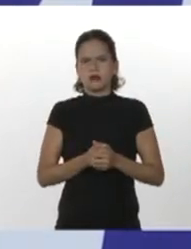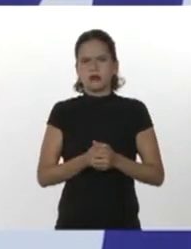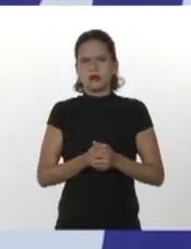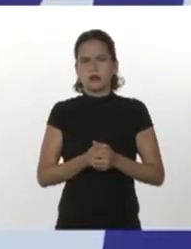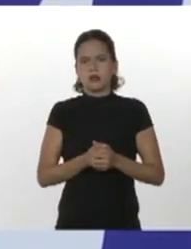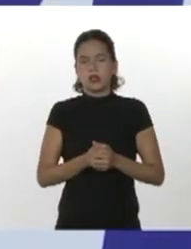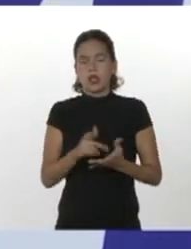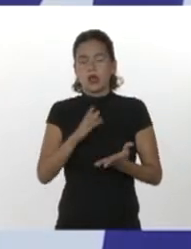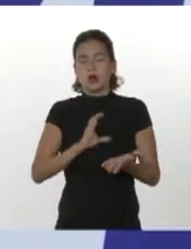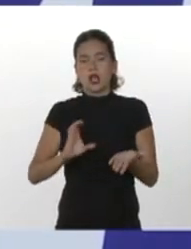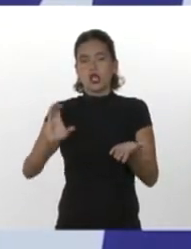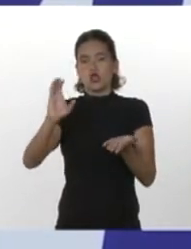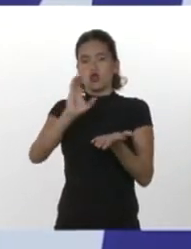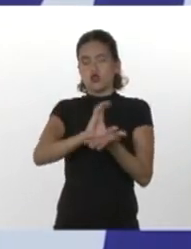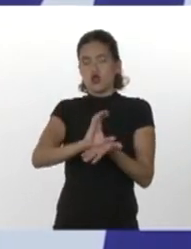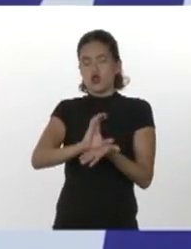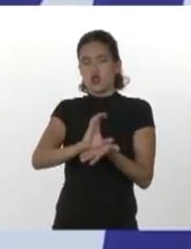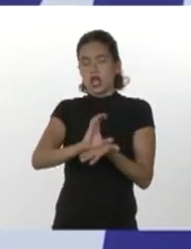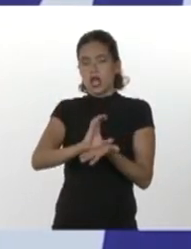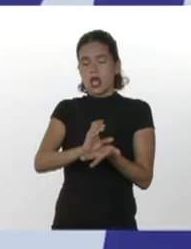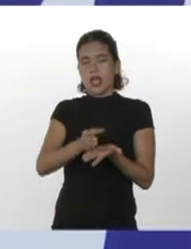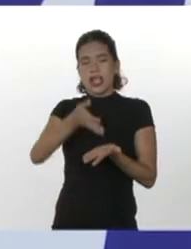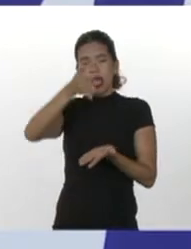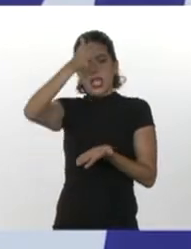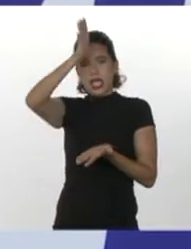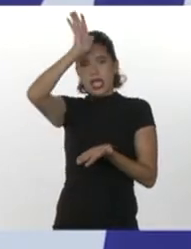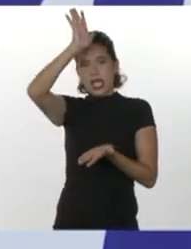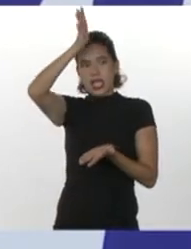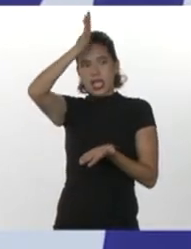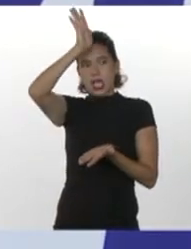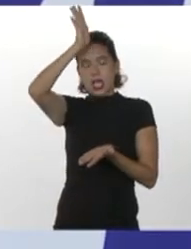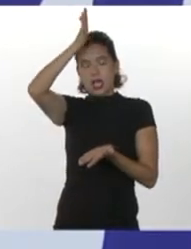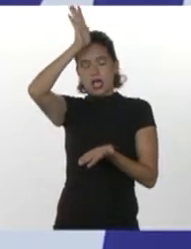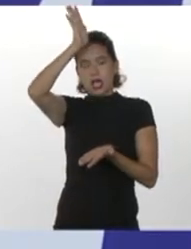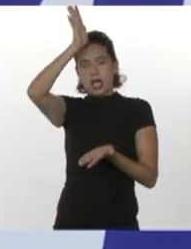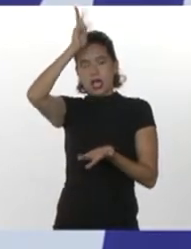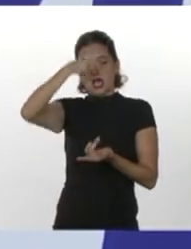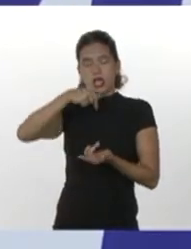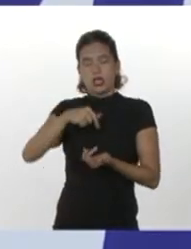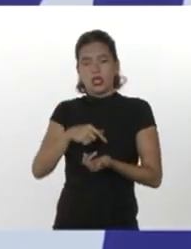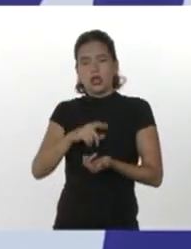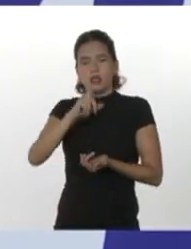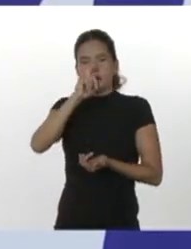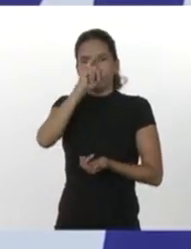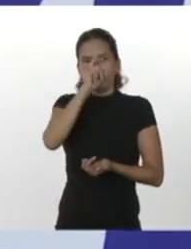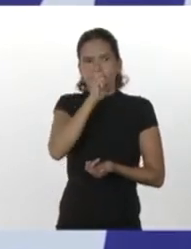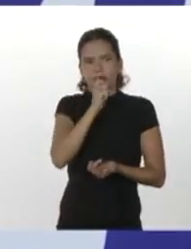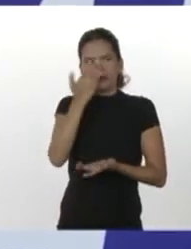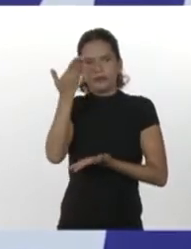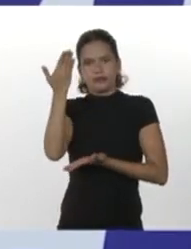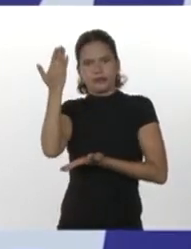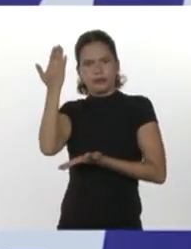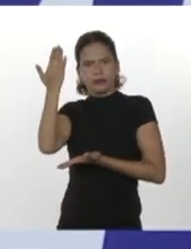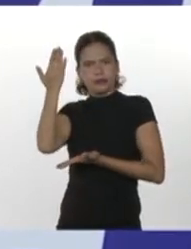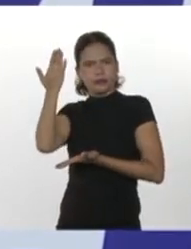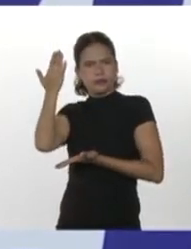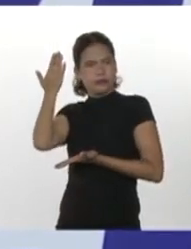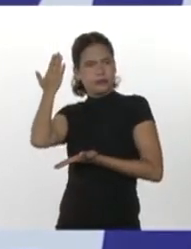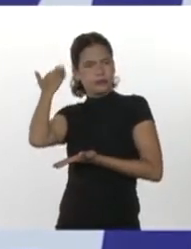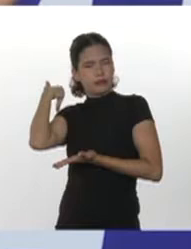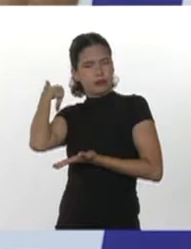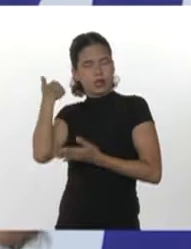Atenas, una ciudad del estado de Grecia, donde en la edad